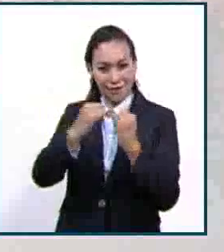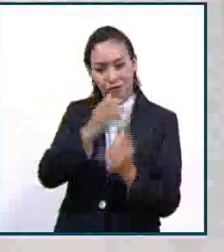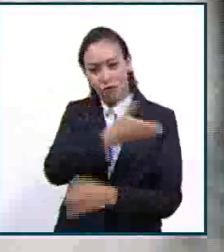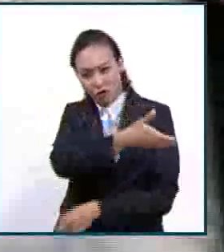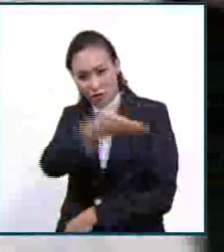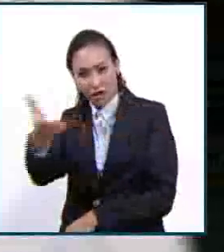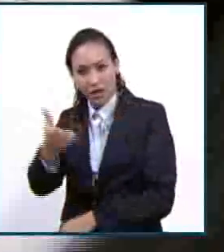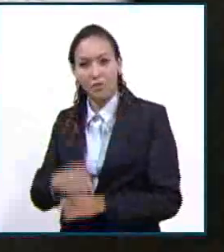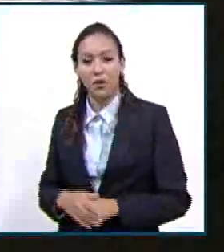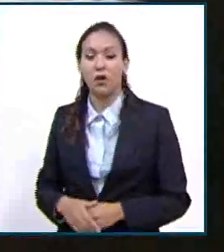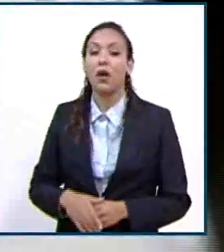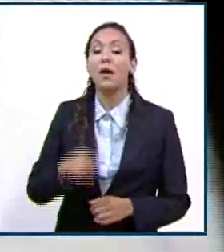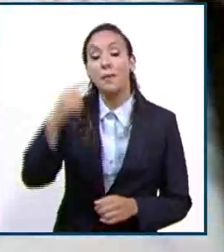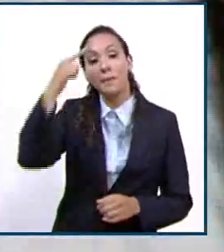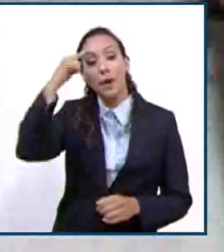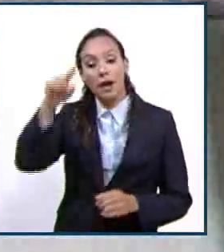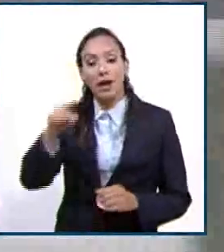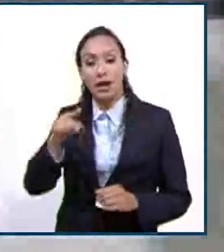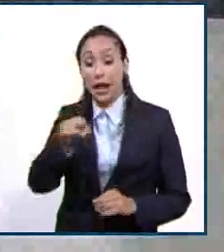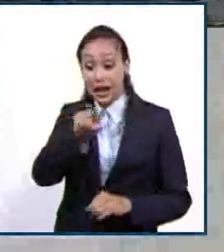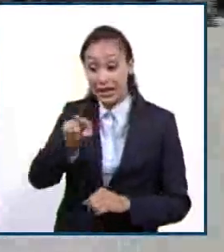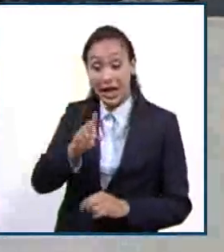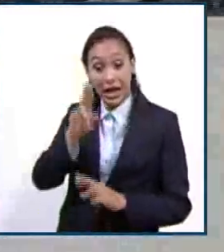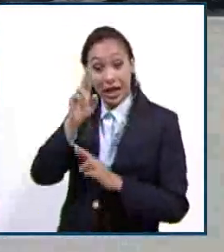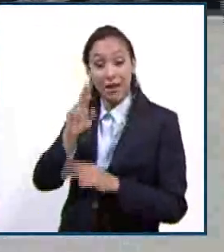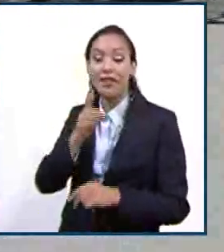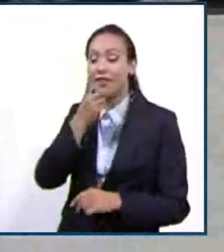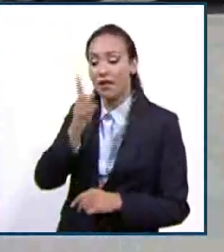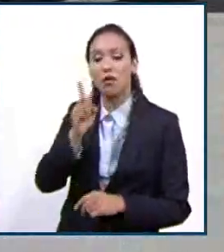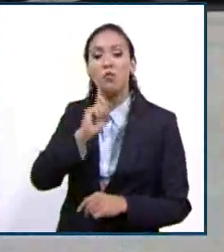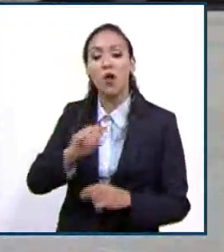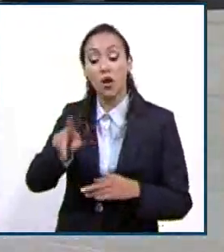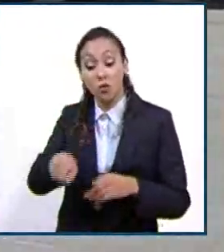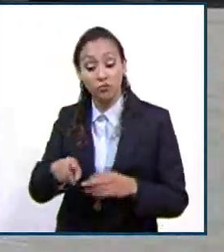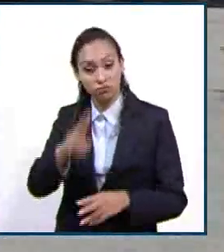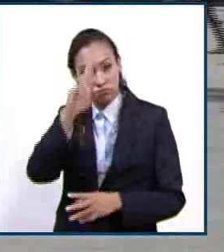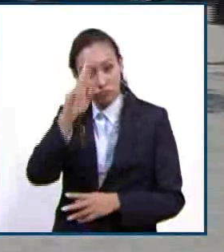inscribir, enajenar o realizar actos jurídicos sobre el terreno